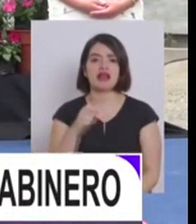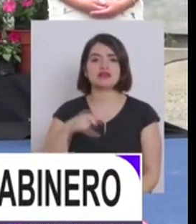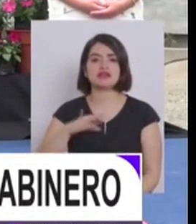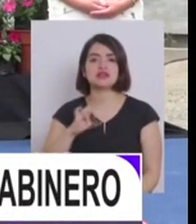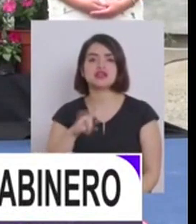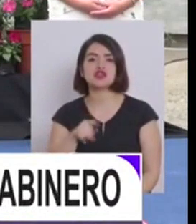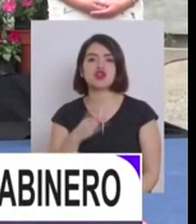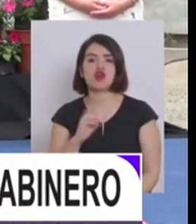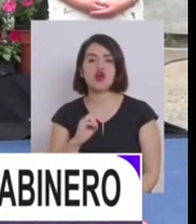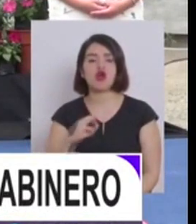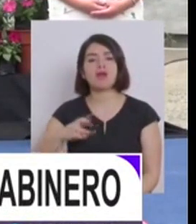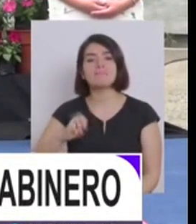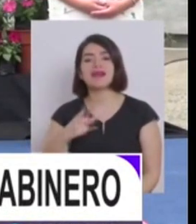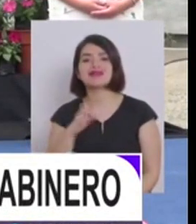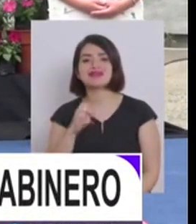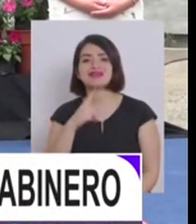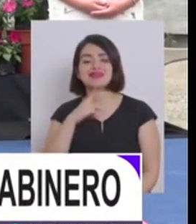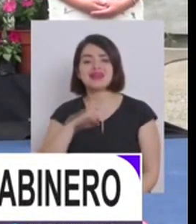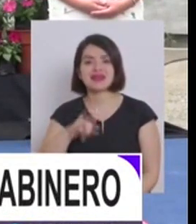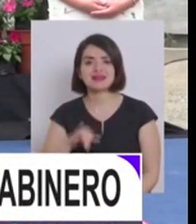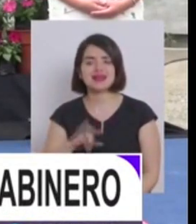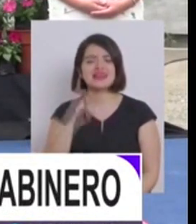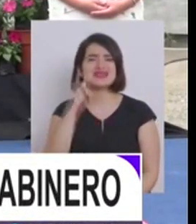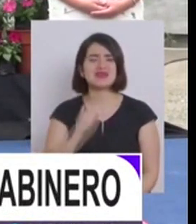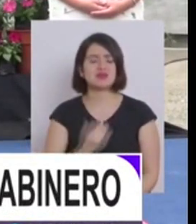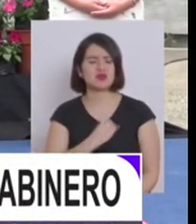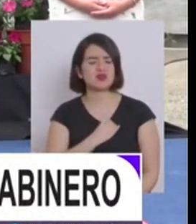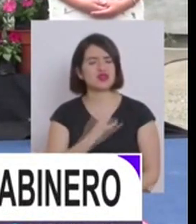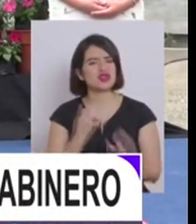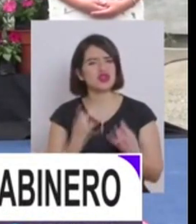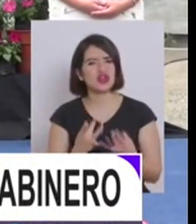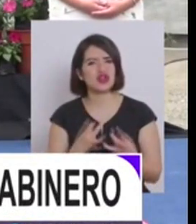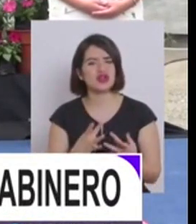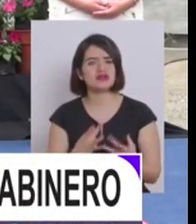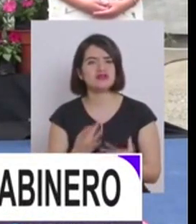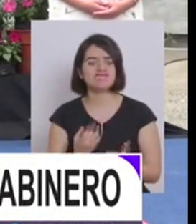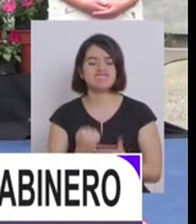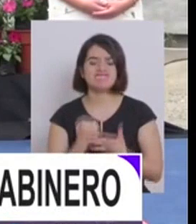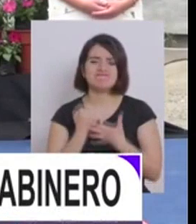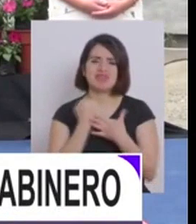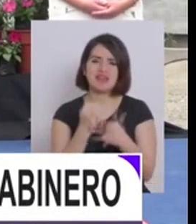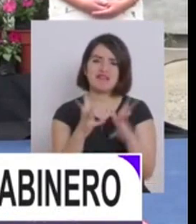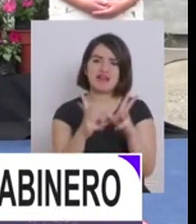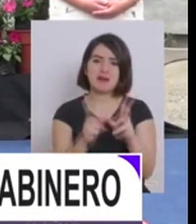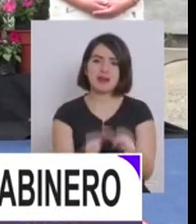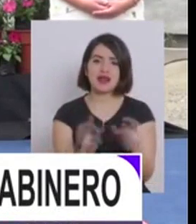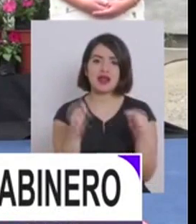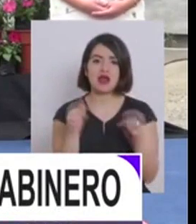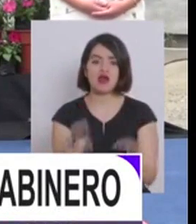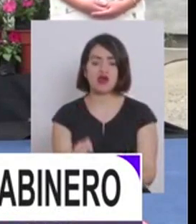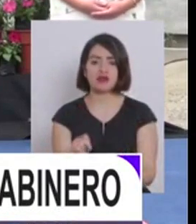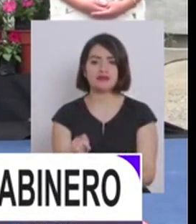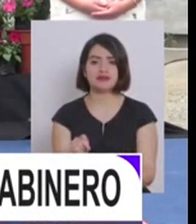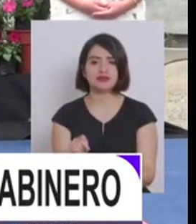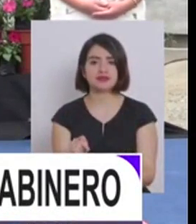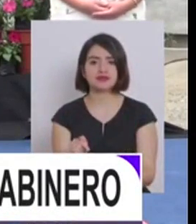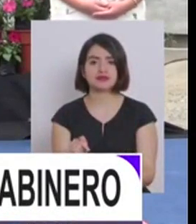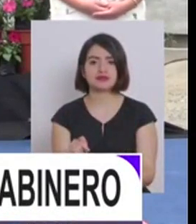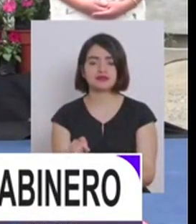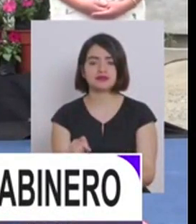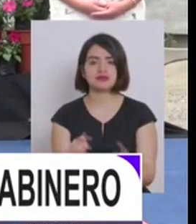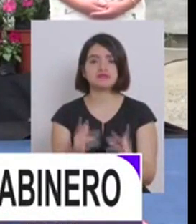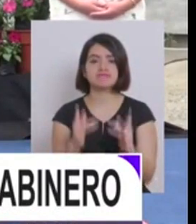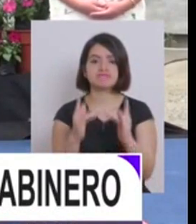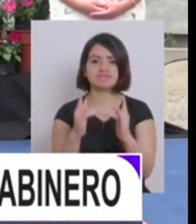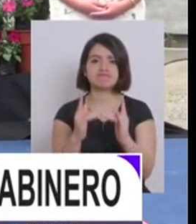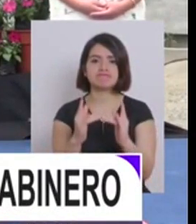Martínez. Siempre una muerte es dolorosa. Y solidarizar con su familia, que está hoy día en una ceremonia,